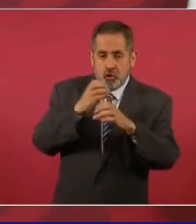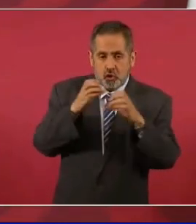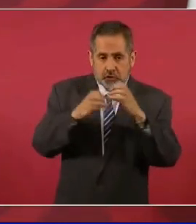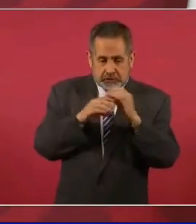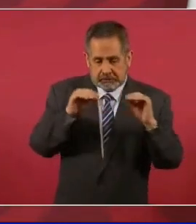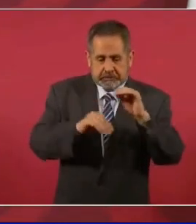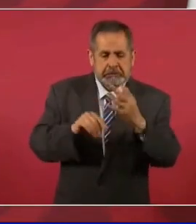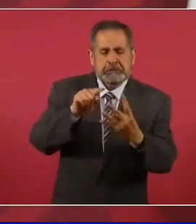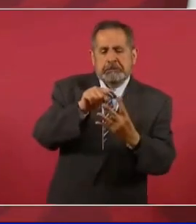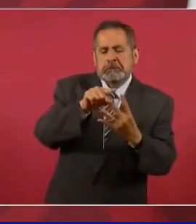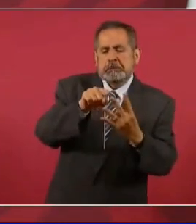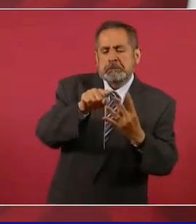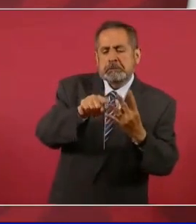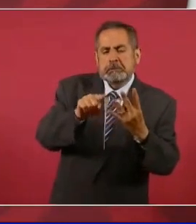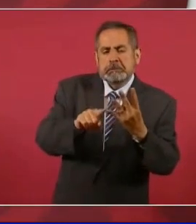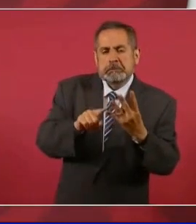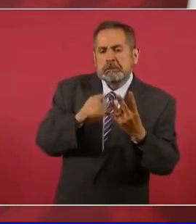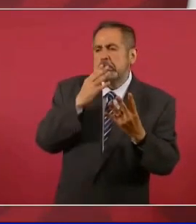posiblemente